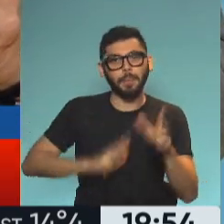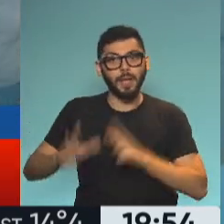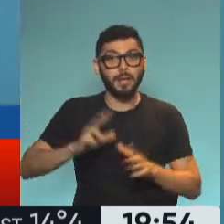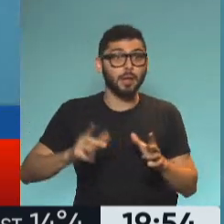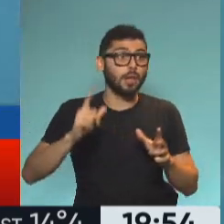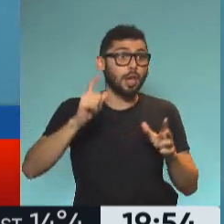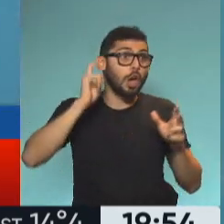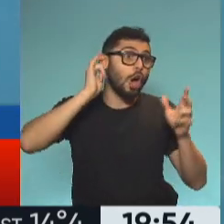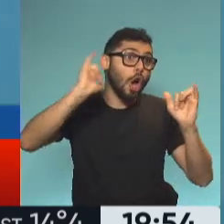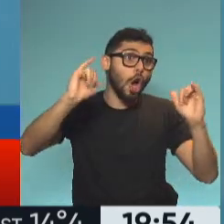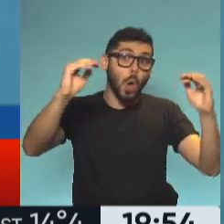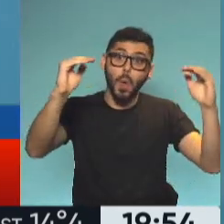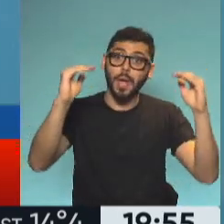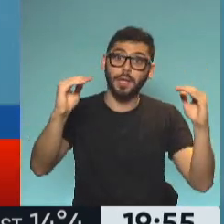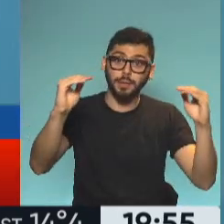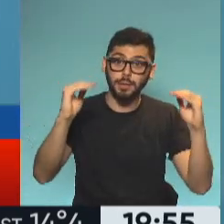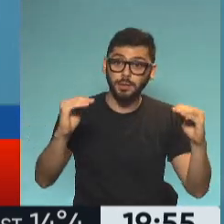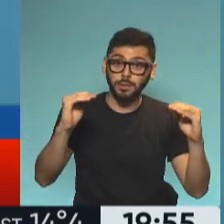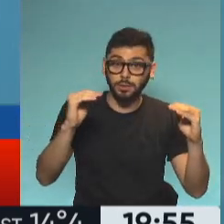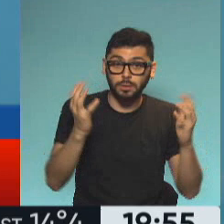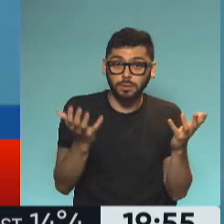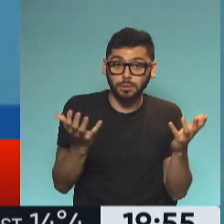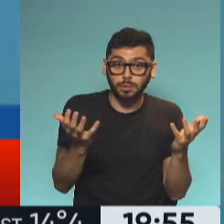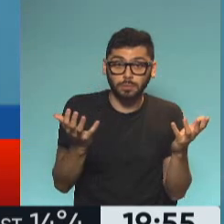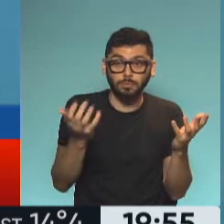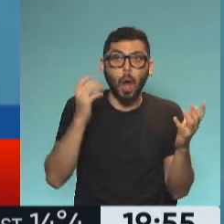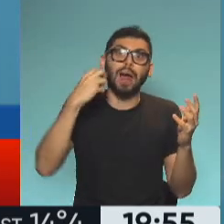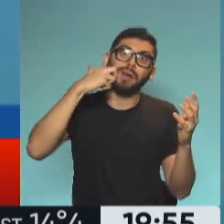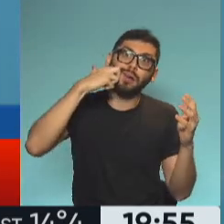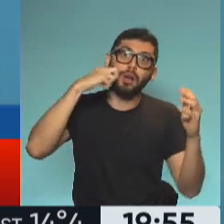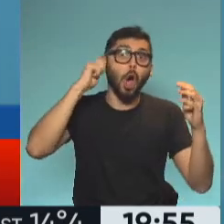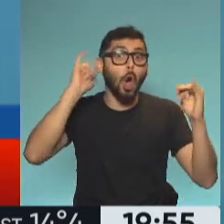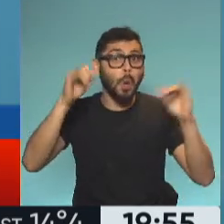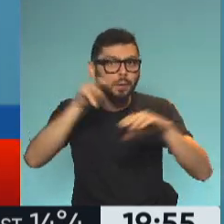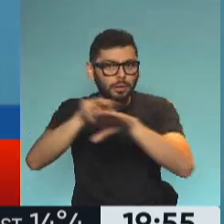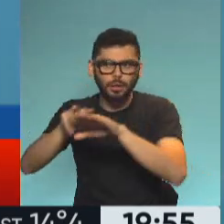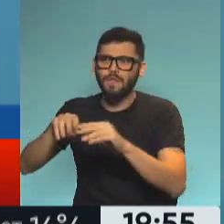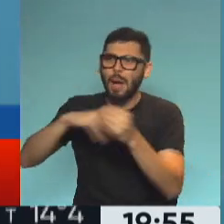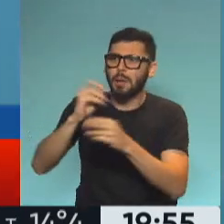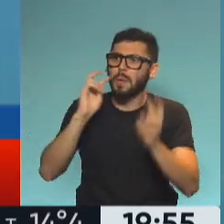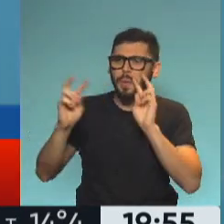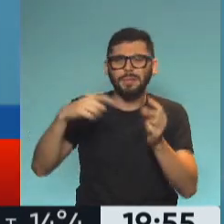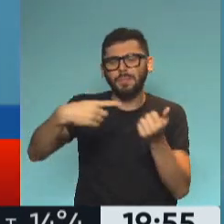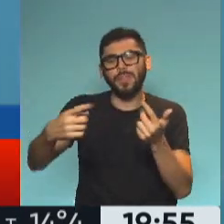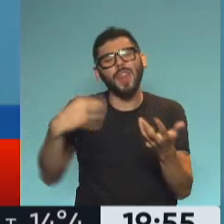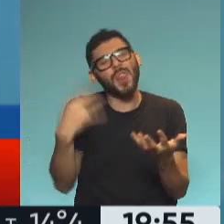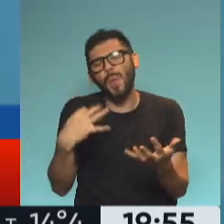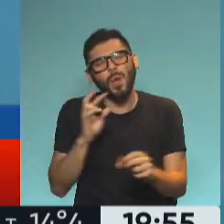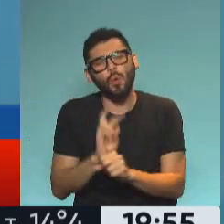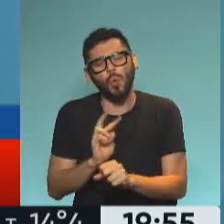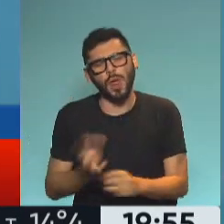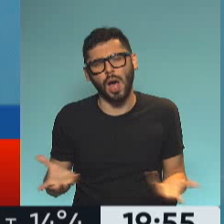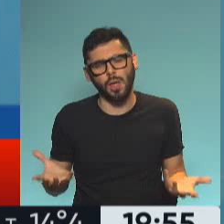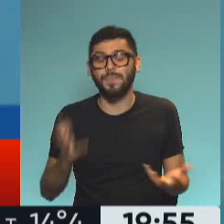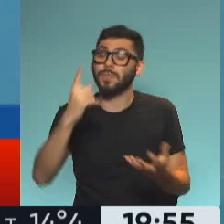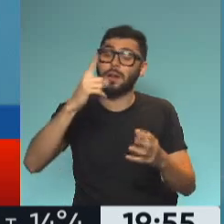edad de internación de las personas que están internadas. Todas las familias vemos que hay situaciones críticas. Hay que ser cuidadosos. Es claro que